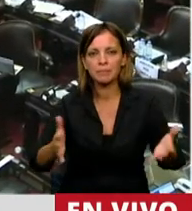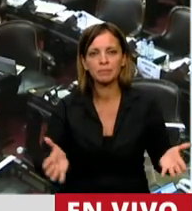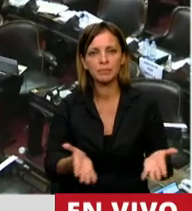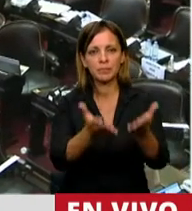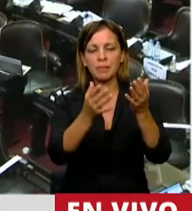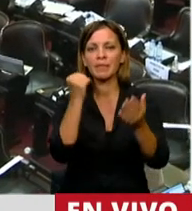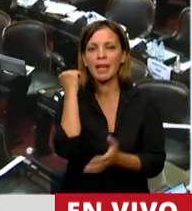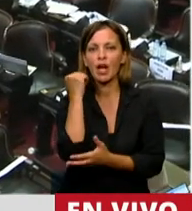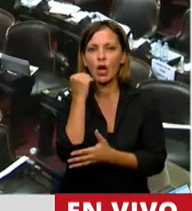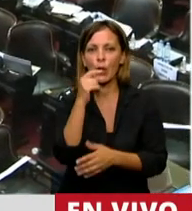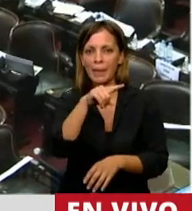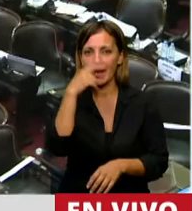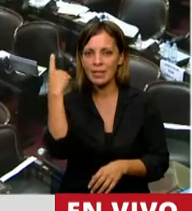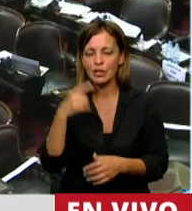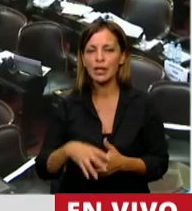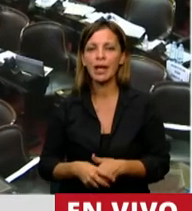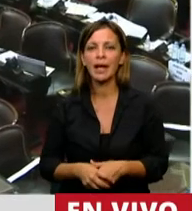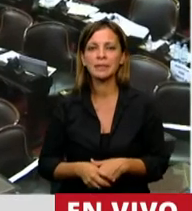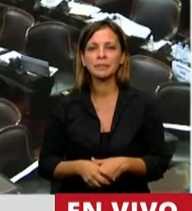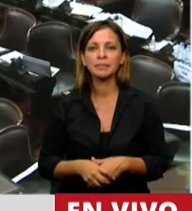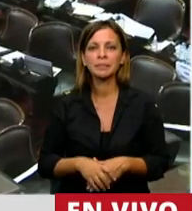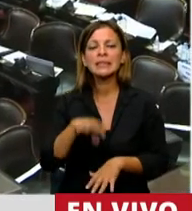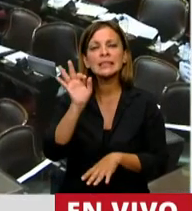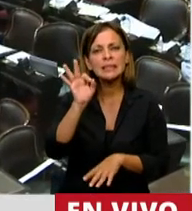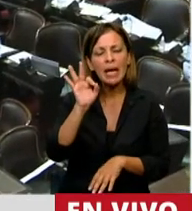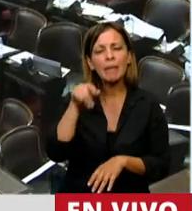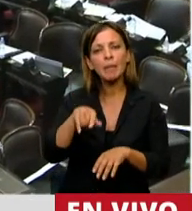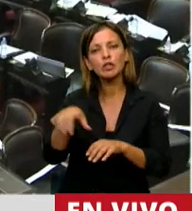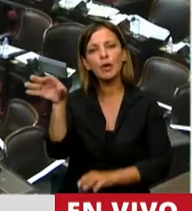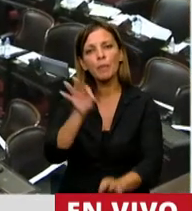y entendemos que el proyecto está basado